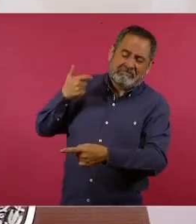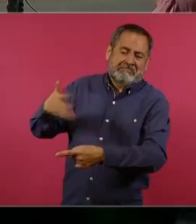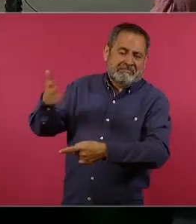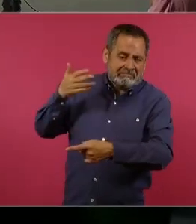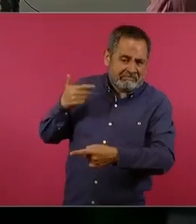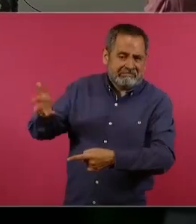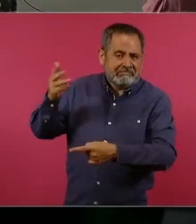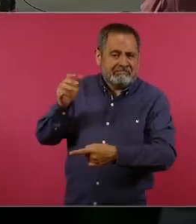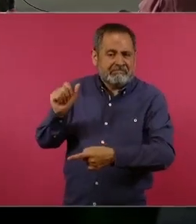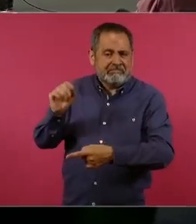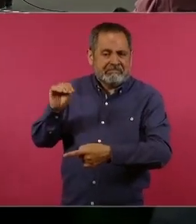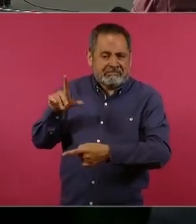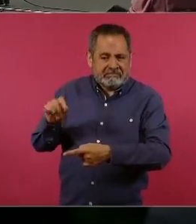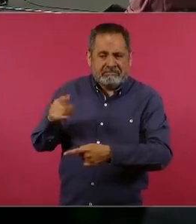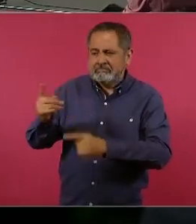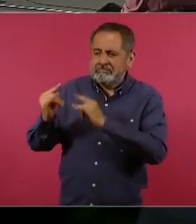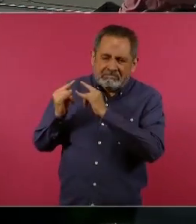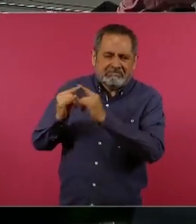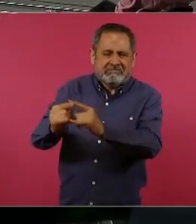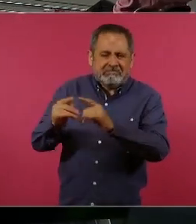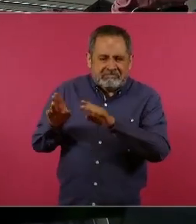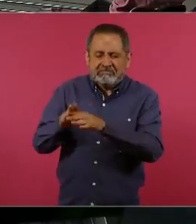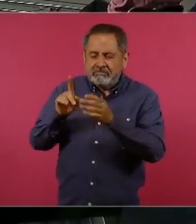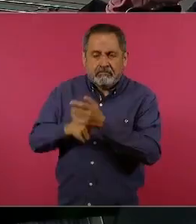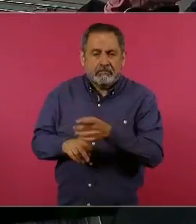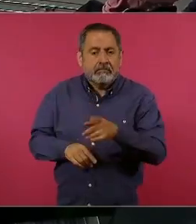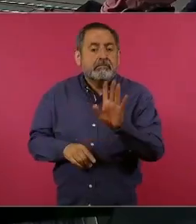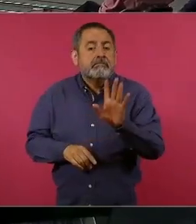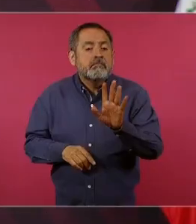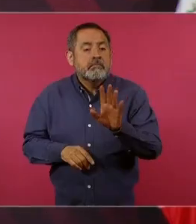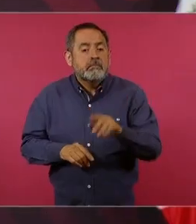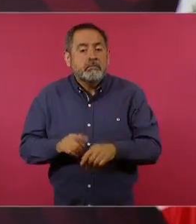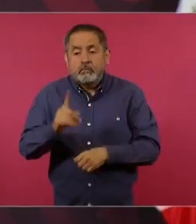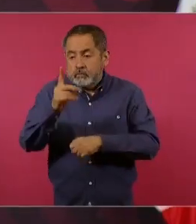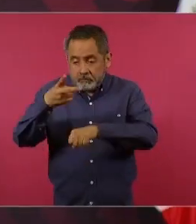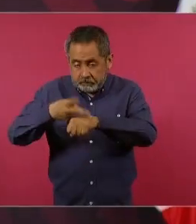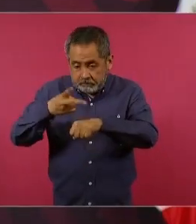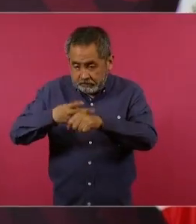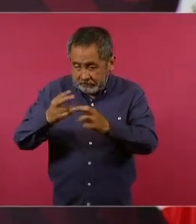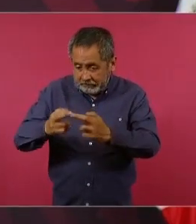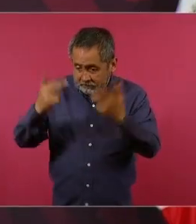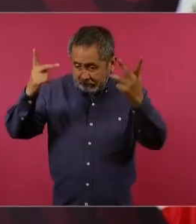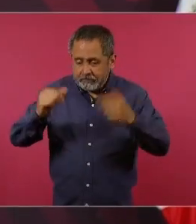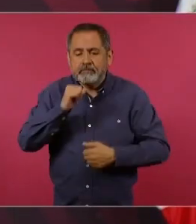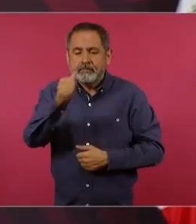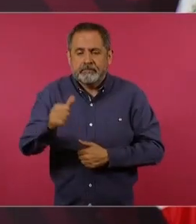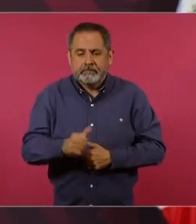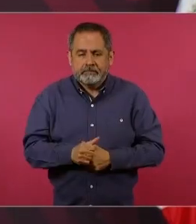como siempre, pero no se rompió un vidrio.